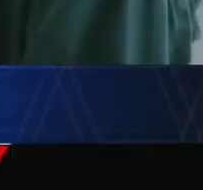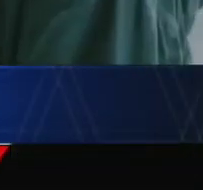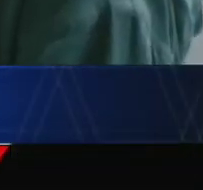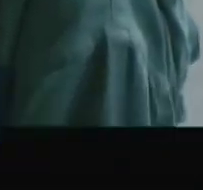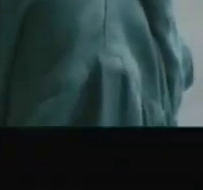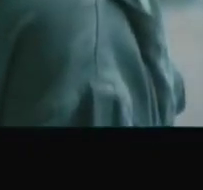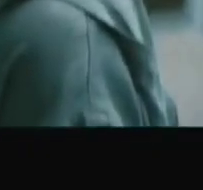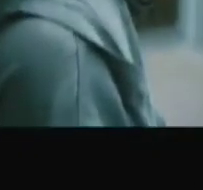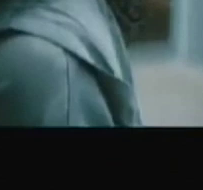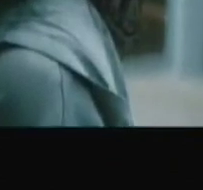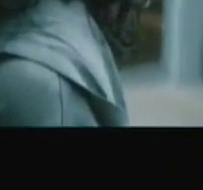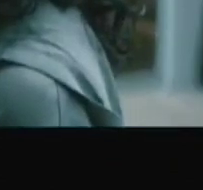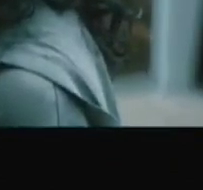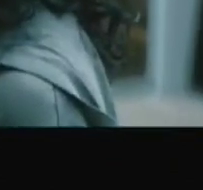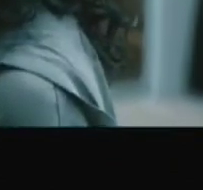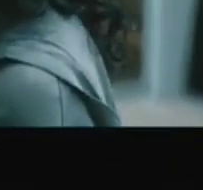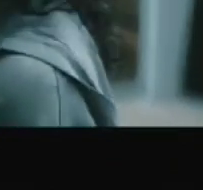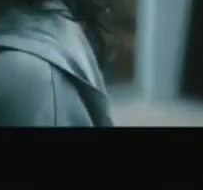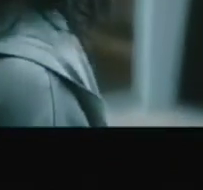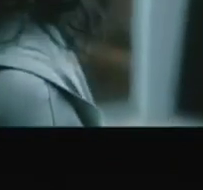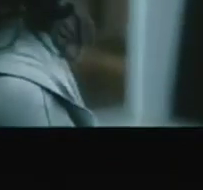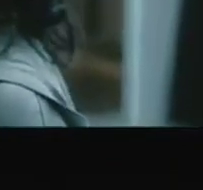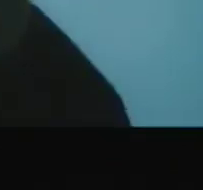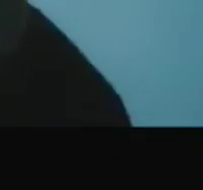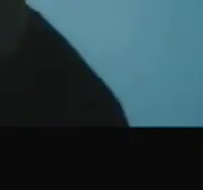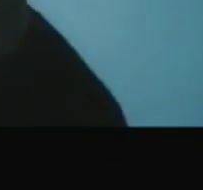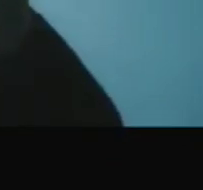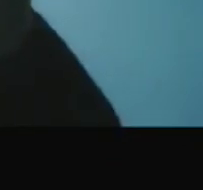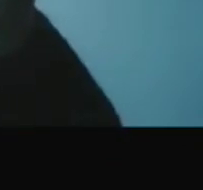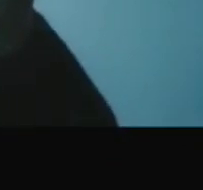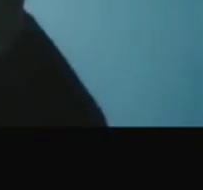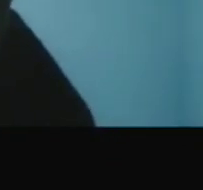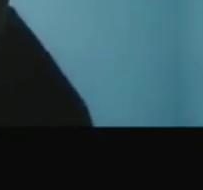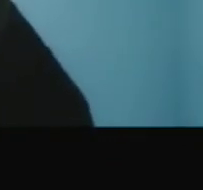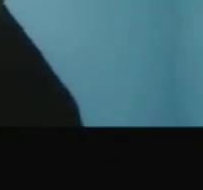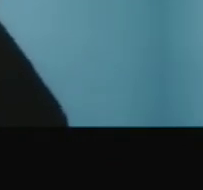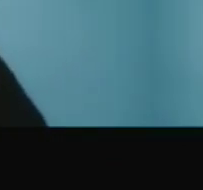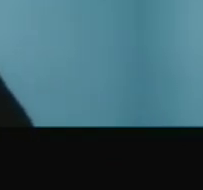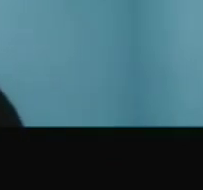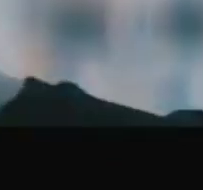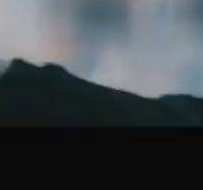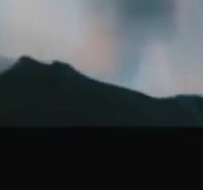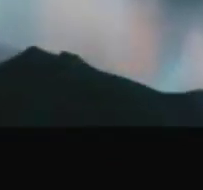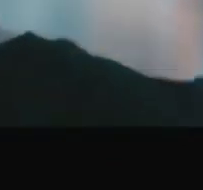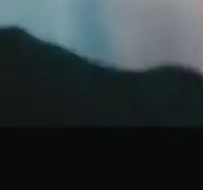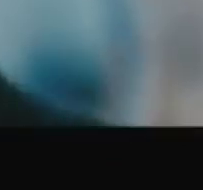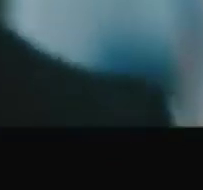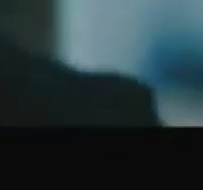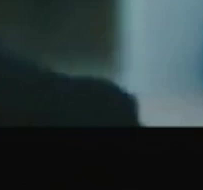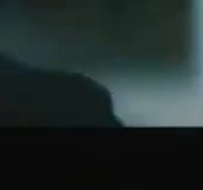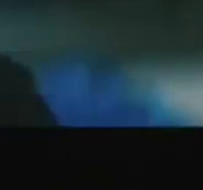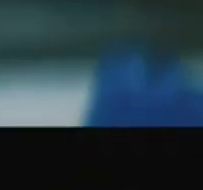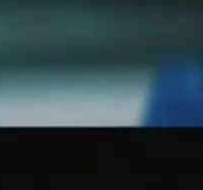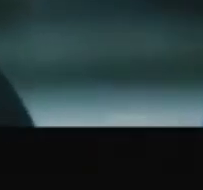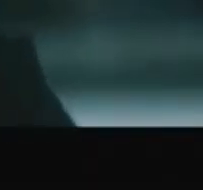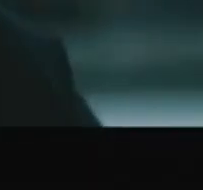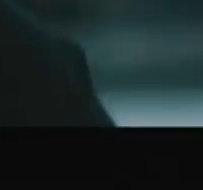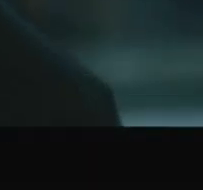Ni pregunté, lo único que sé es que quiero con